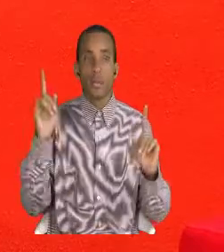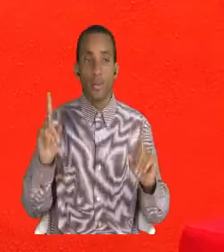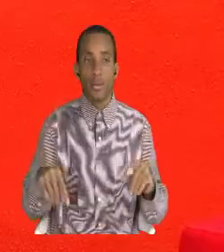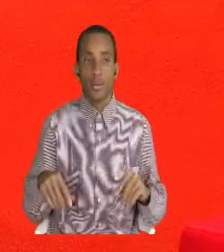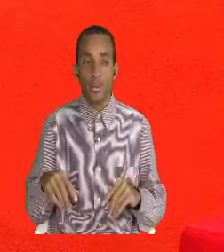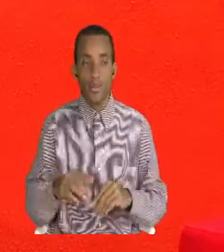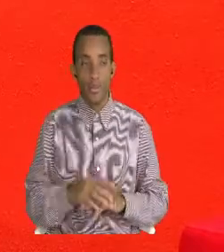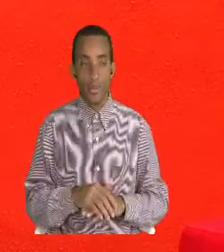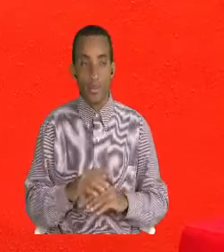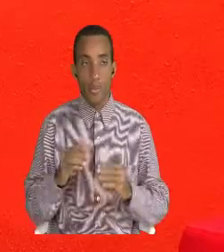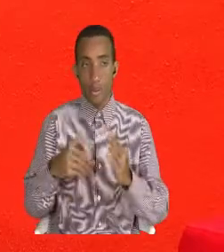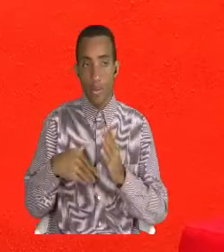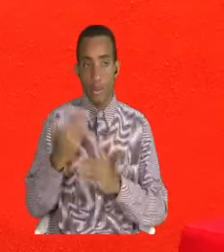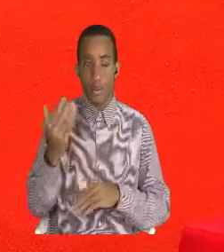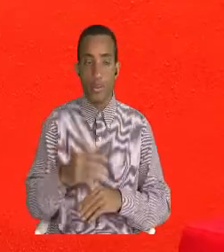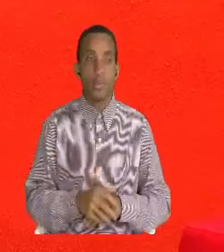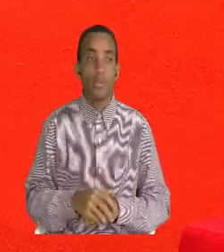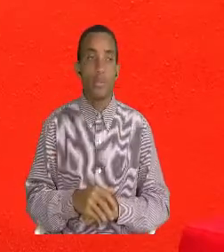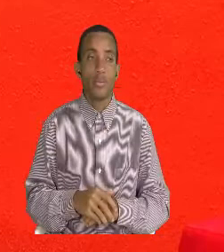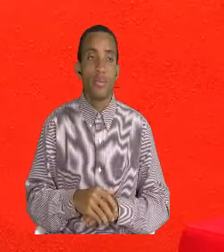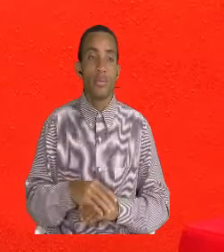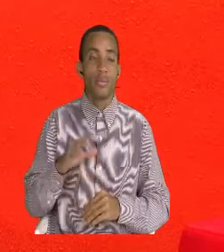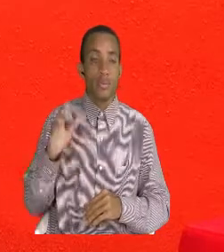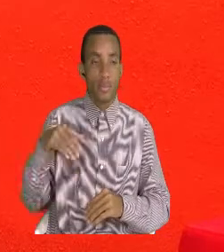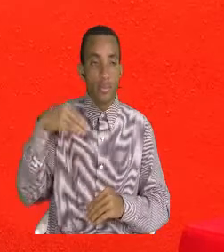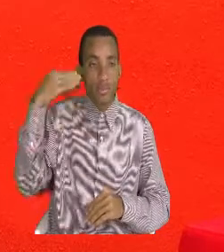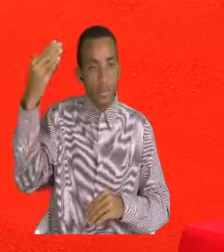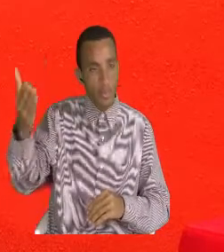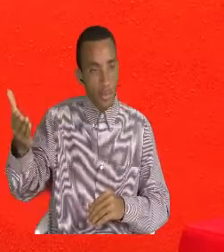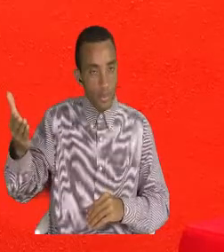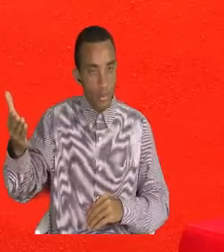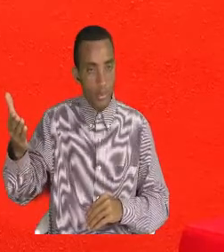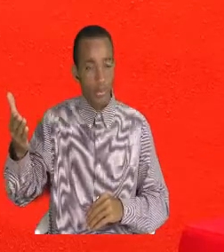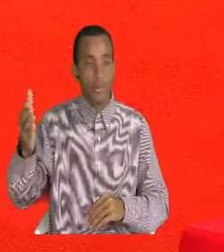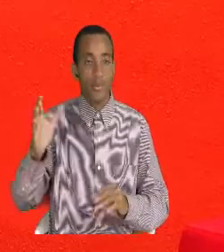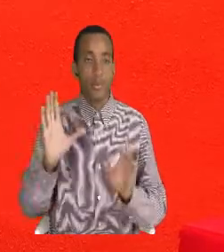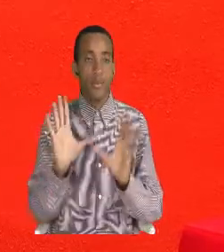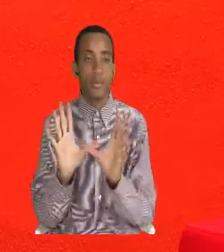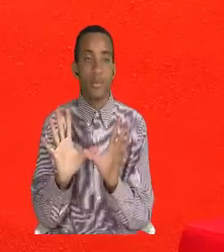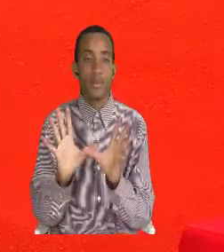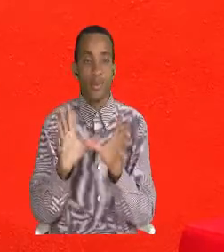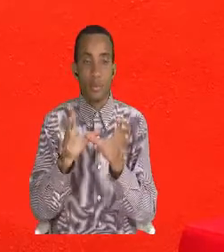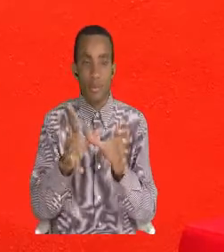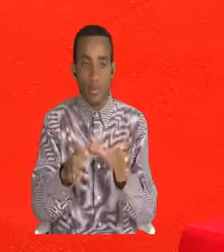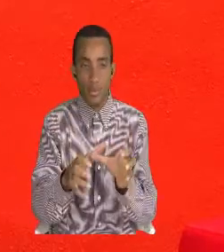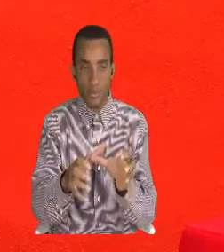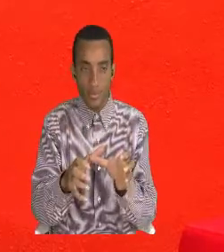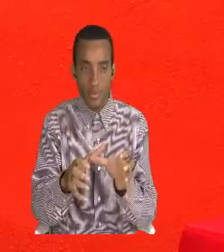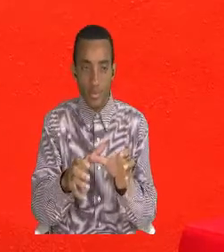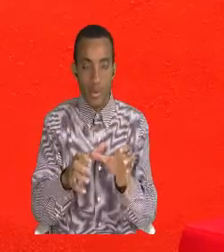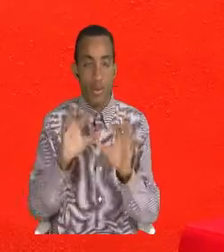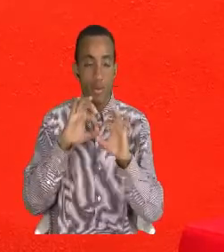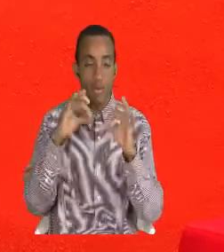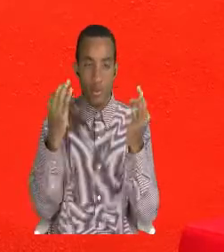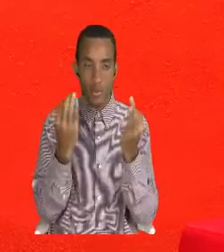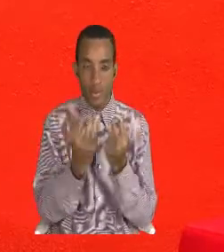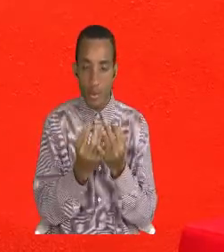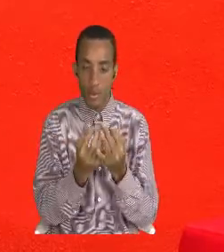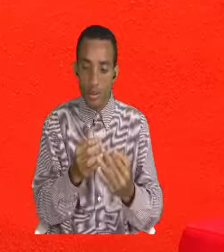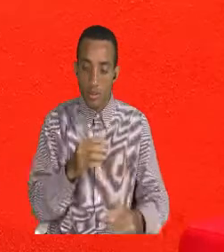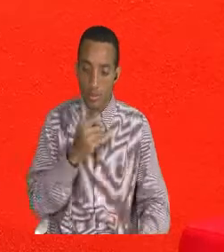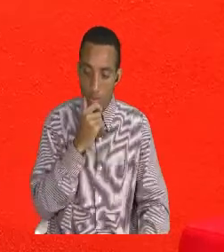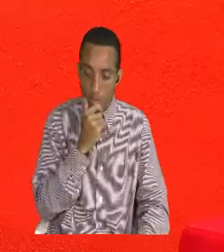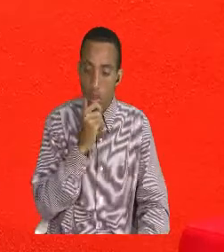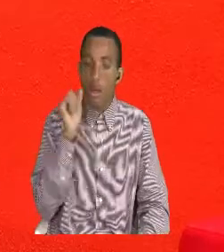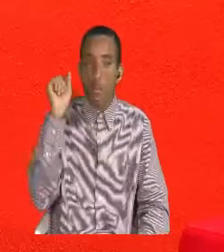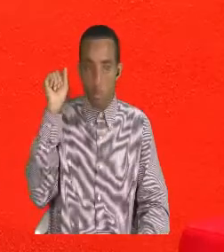administrativo inicialmente. Luego de que el defensor de familia declare adoptable al menor, se tiene que